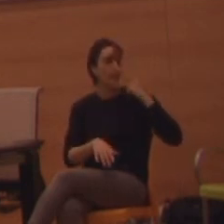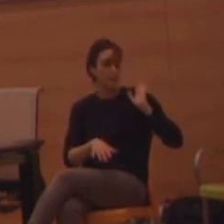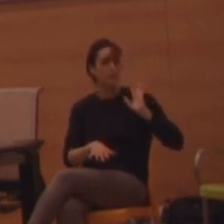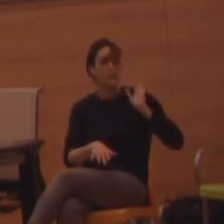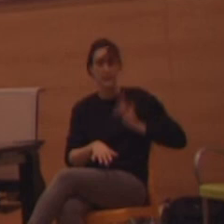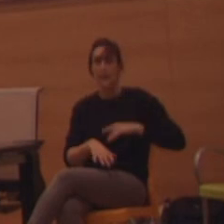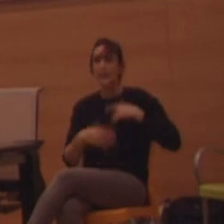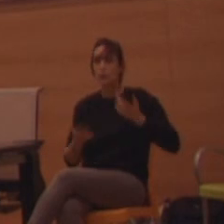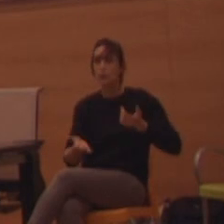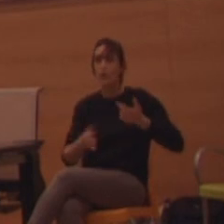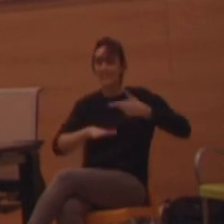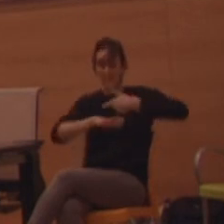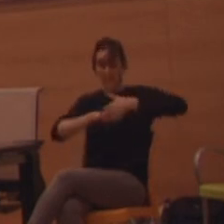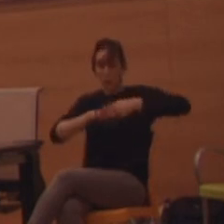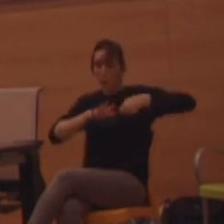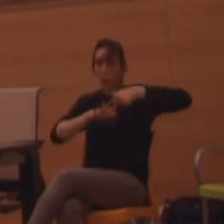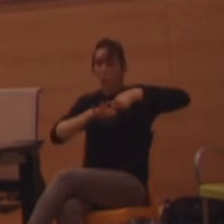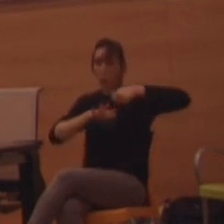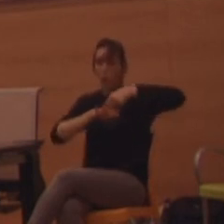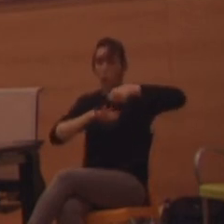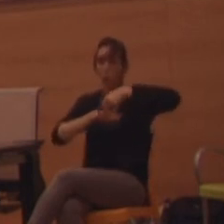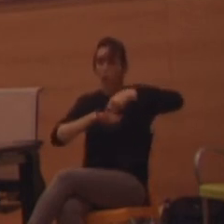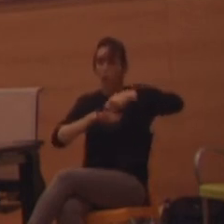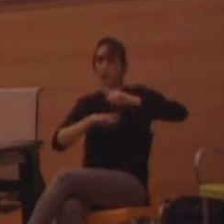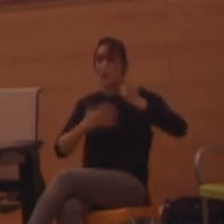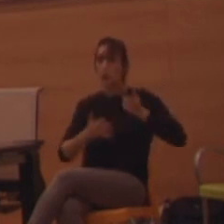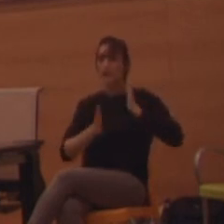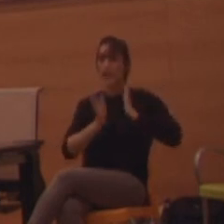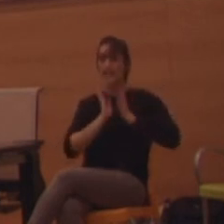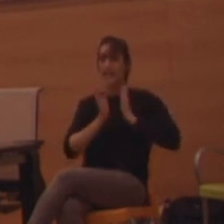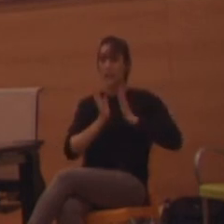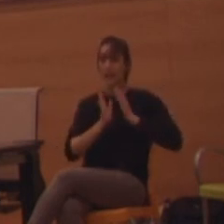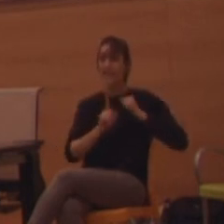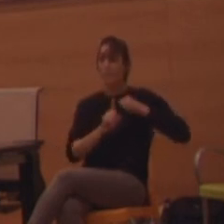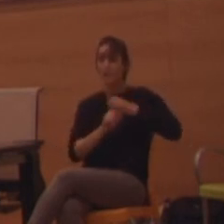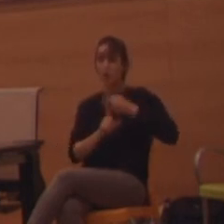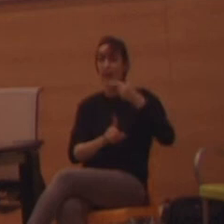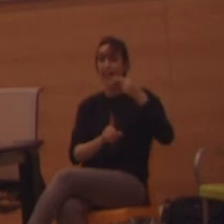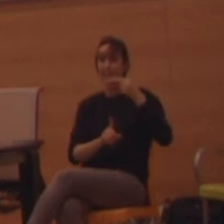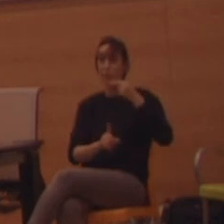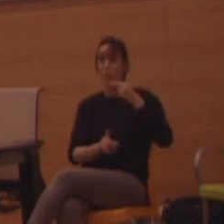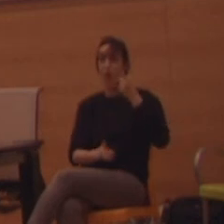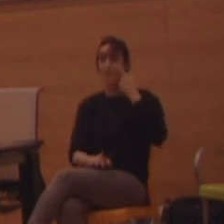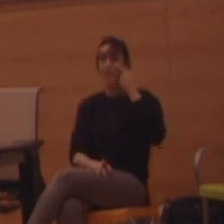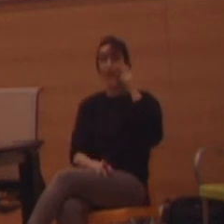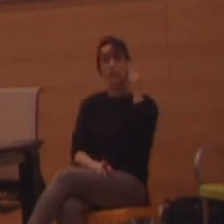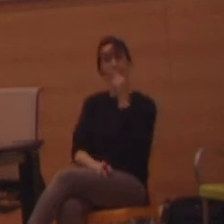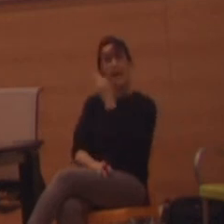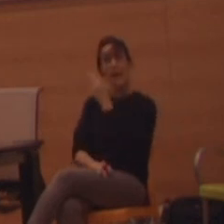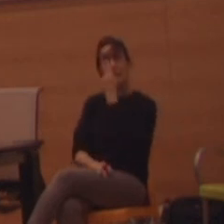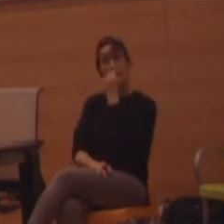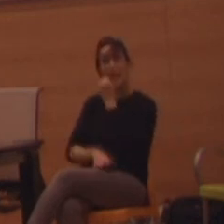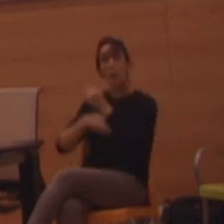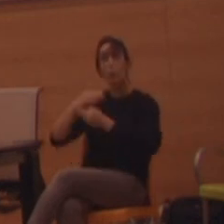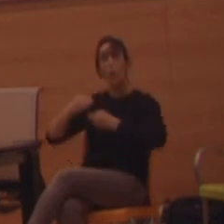Le echamos la proteasa activa y la terapia de presión negativa y veis ahí el pie cómo fue